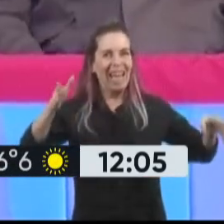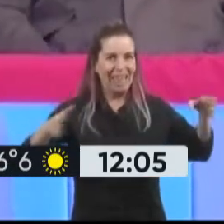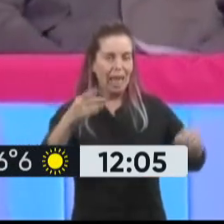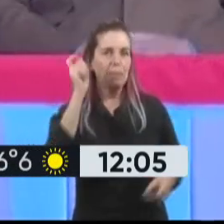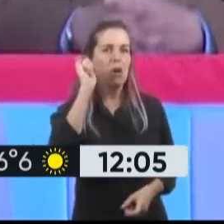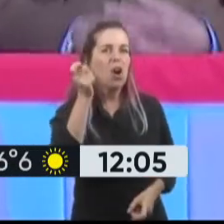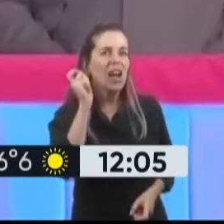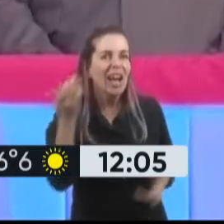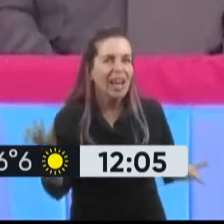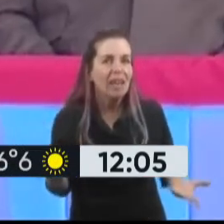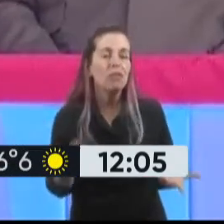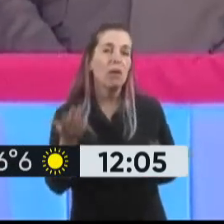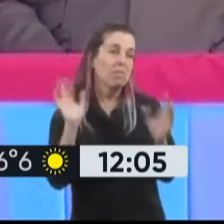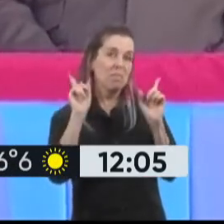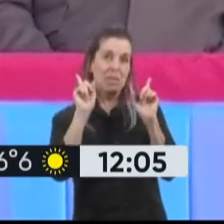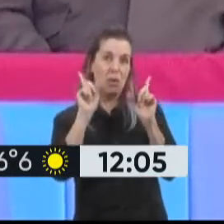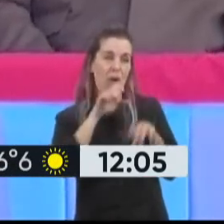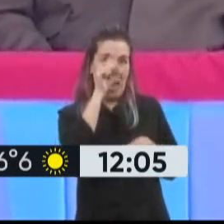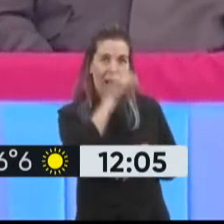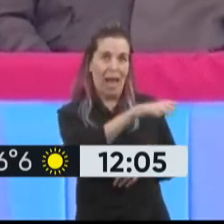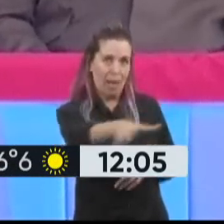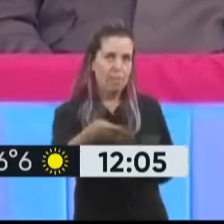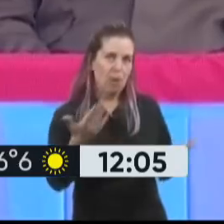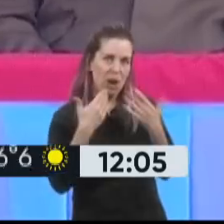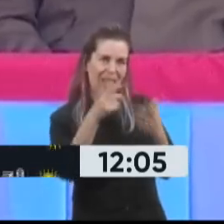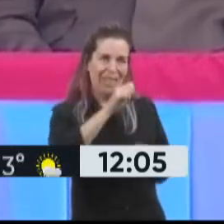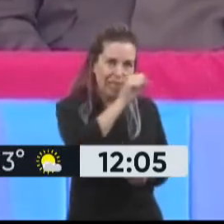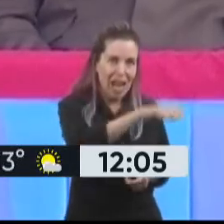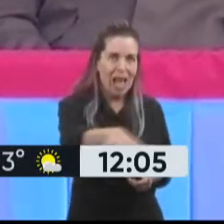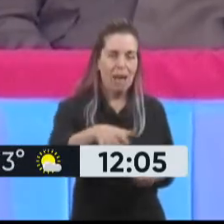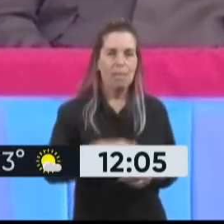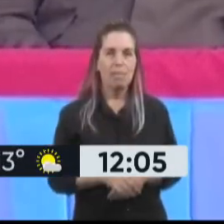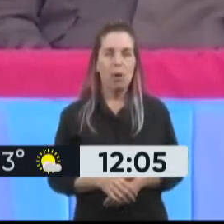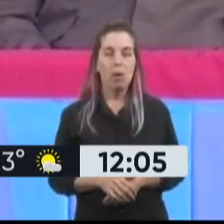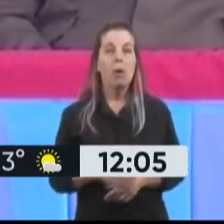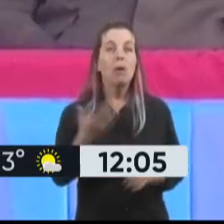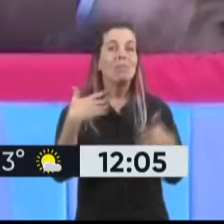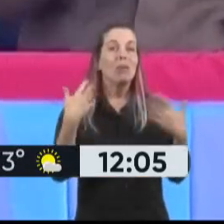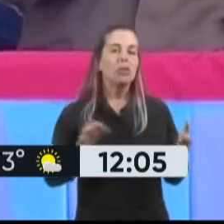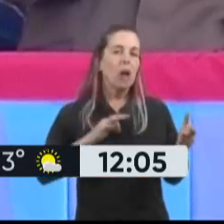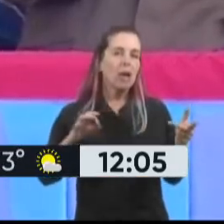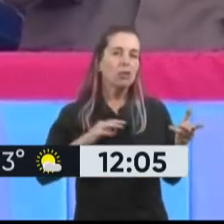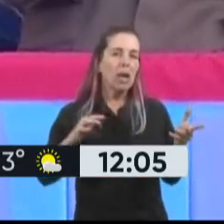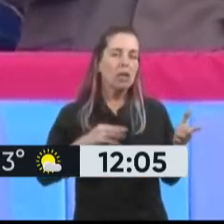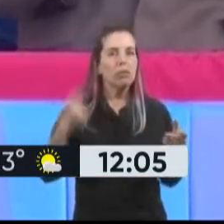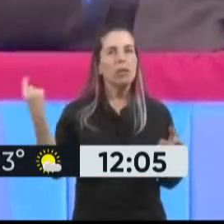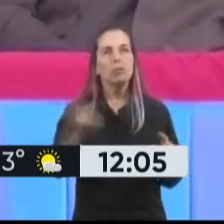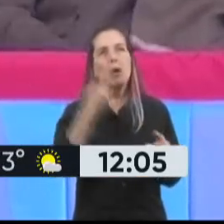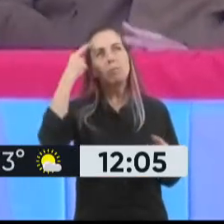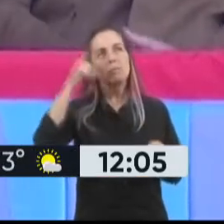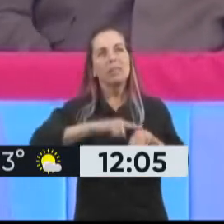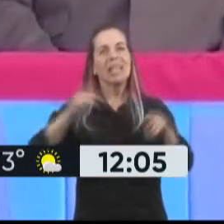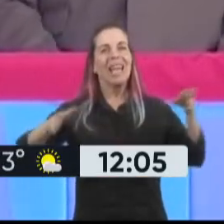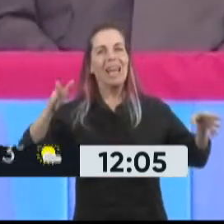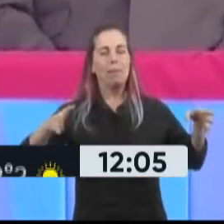modelo fue el campo. A punto tal que durante décadas se calificó ese periodo